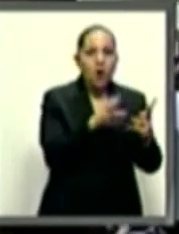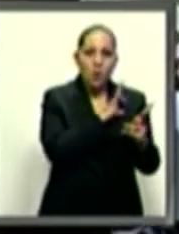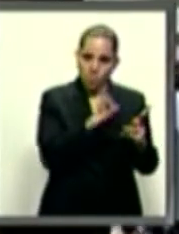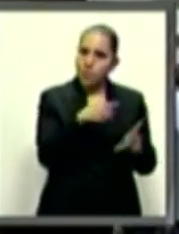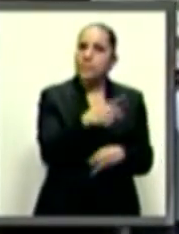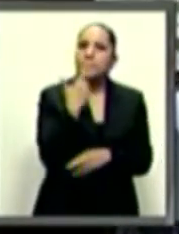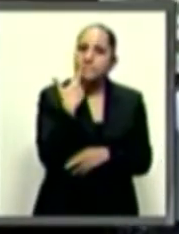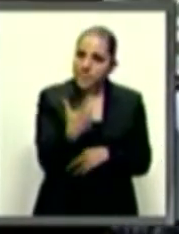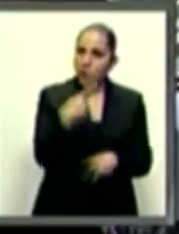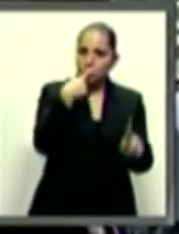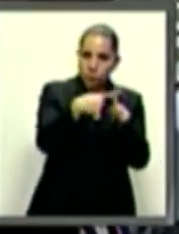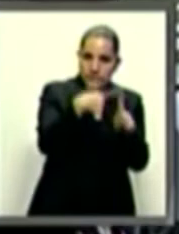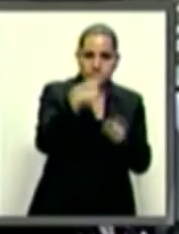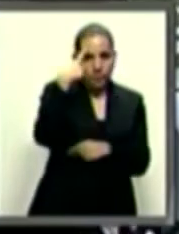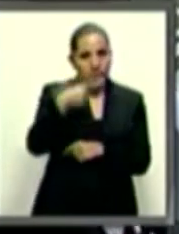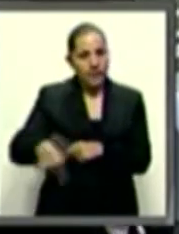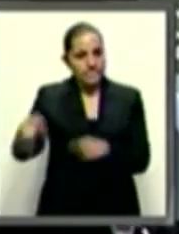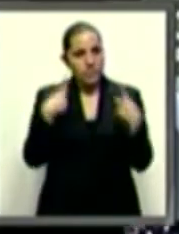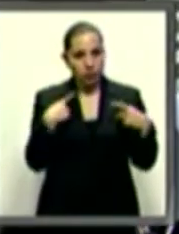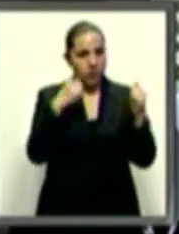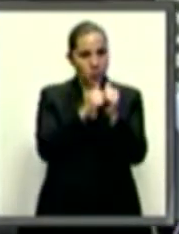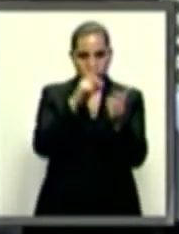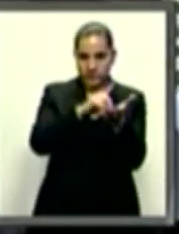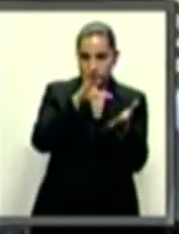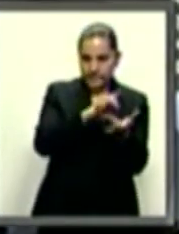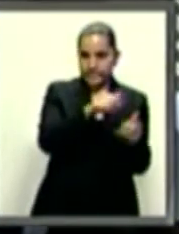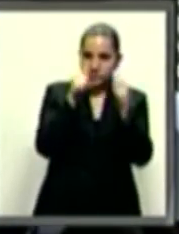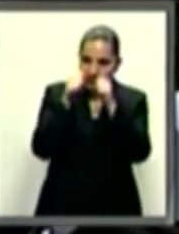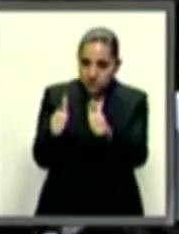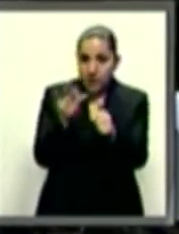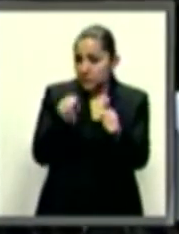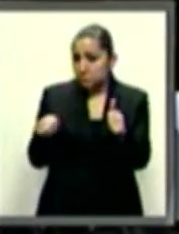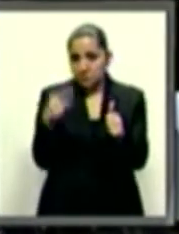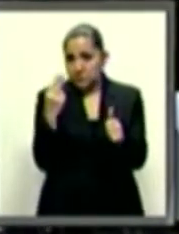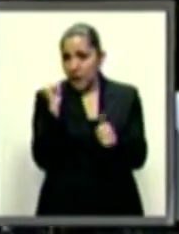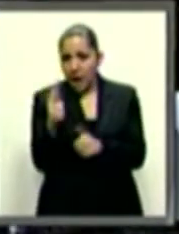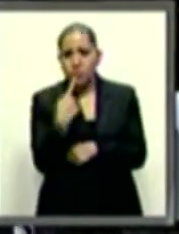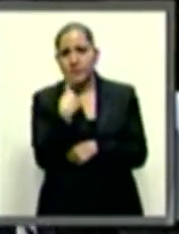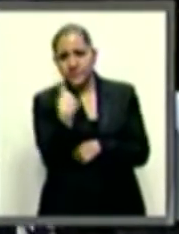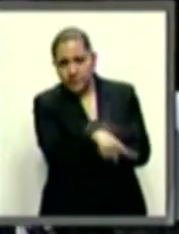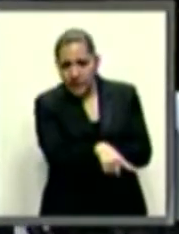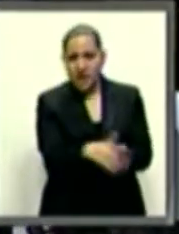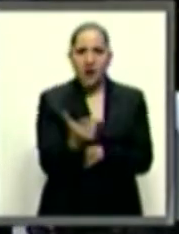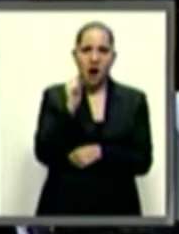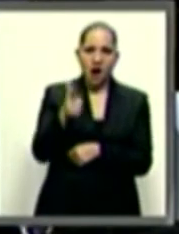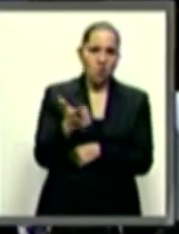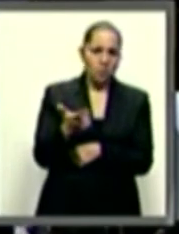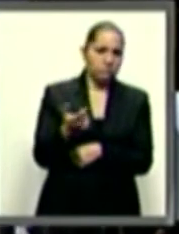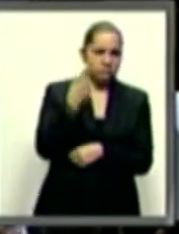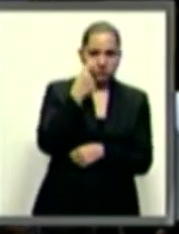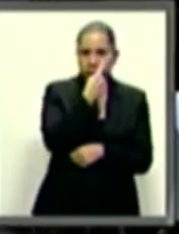que permitan a las personas con discapacidad presentar quejas o denuncias de deficiencias en